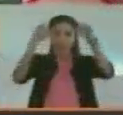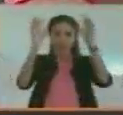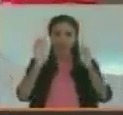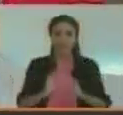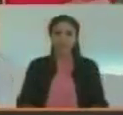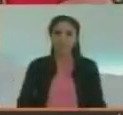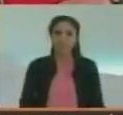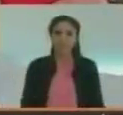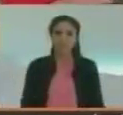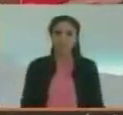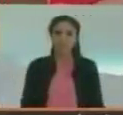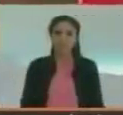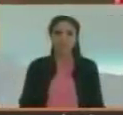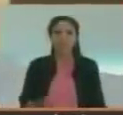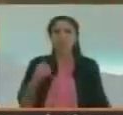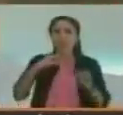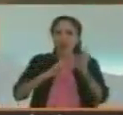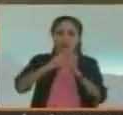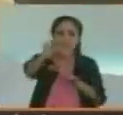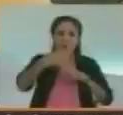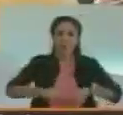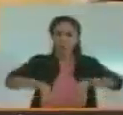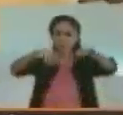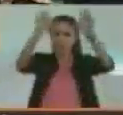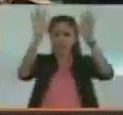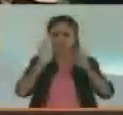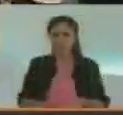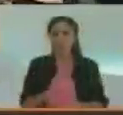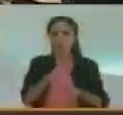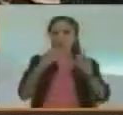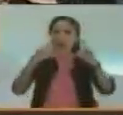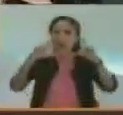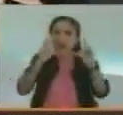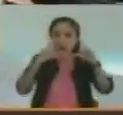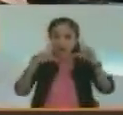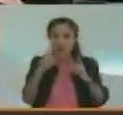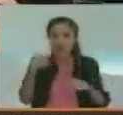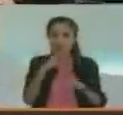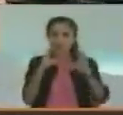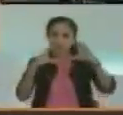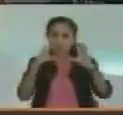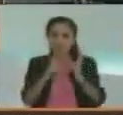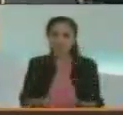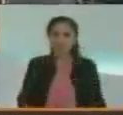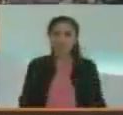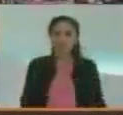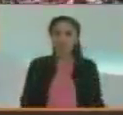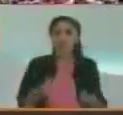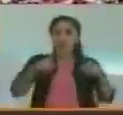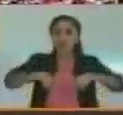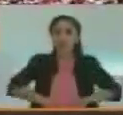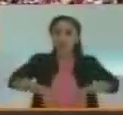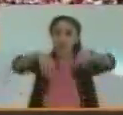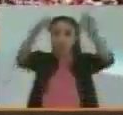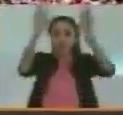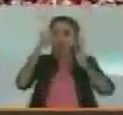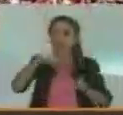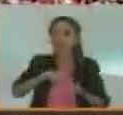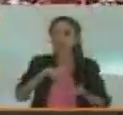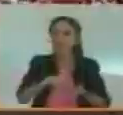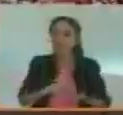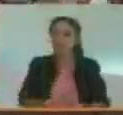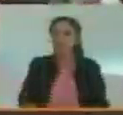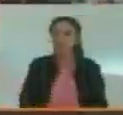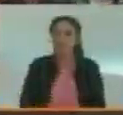Vamos a hacer una ola de aquí hasta allá. Vamos a ver si la cámara la toma. La ola de Carabobo. La